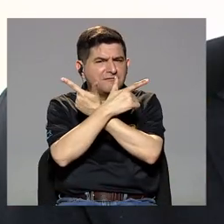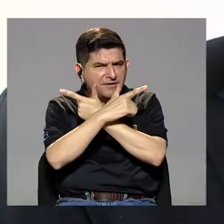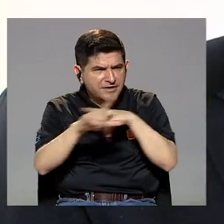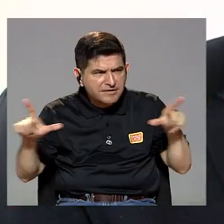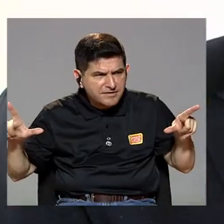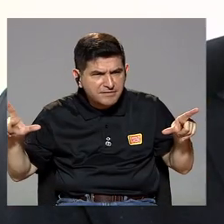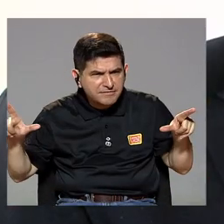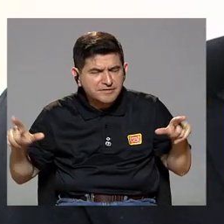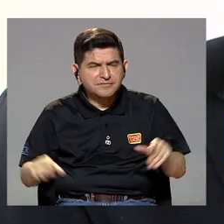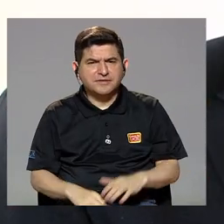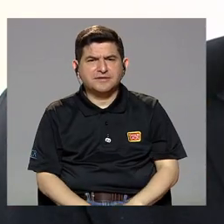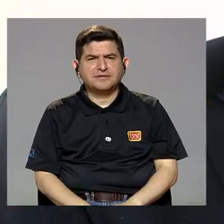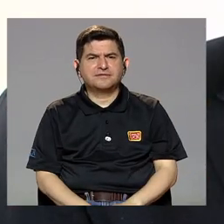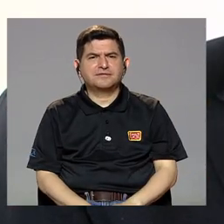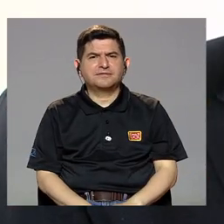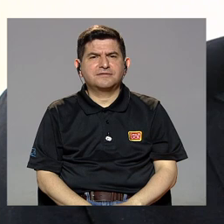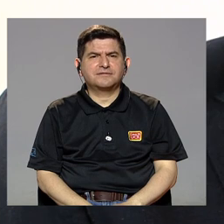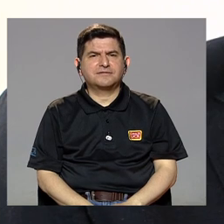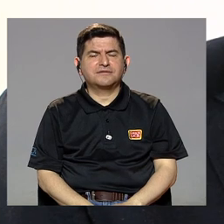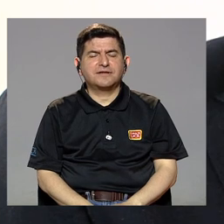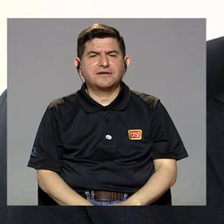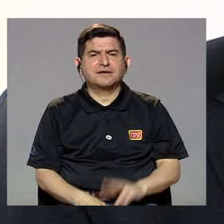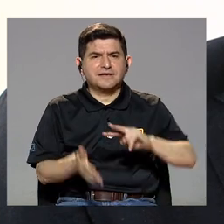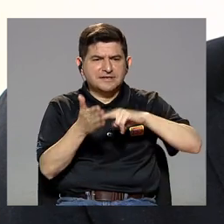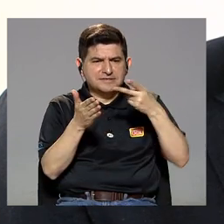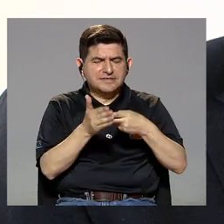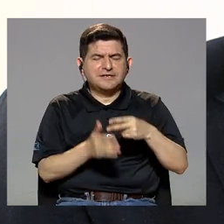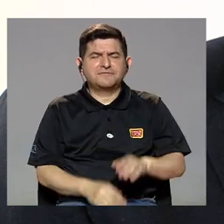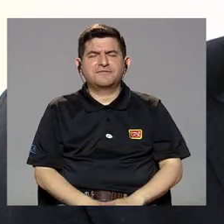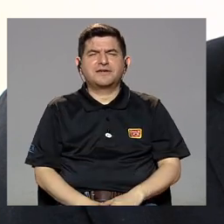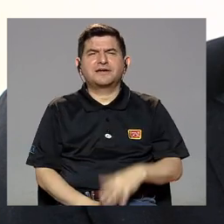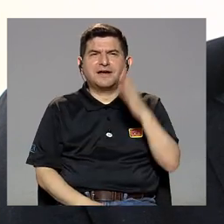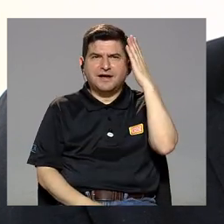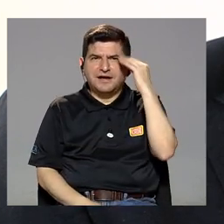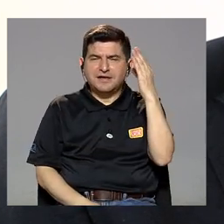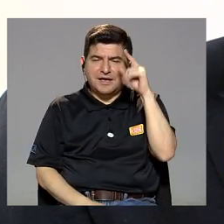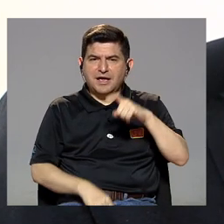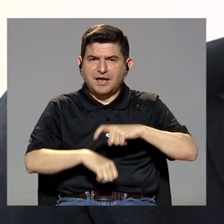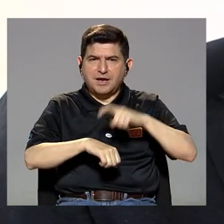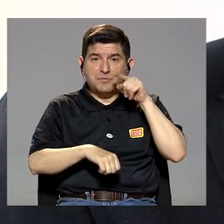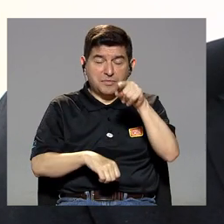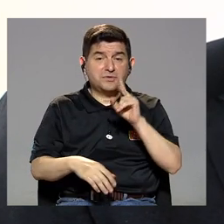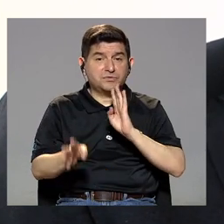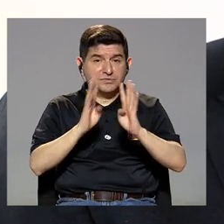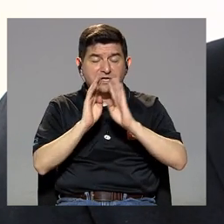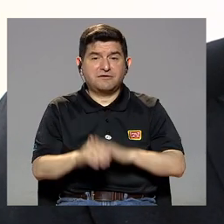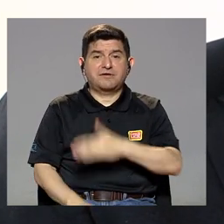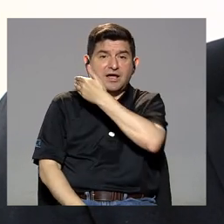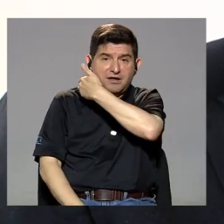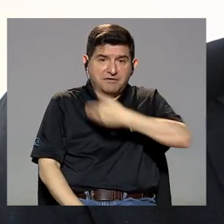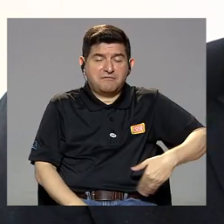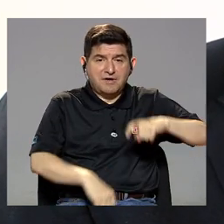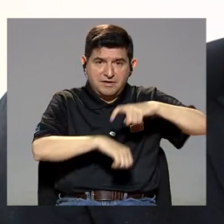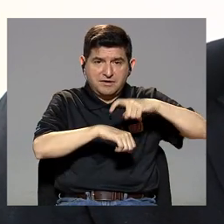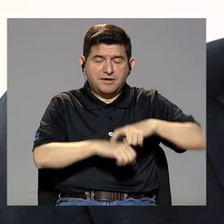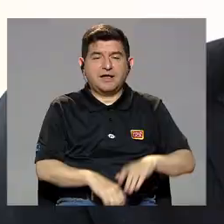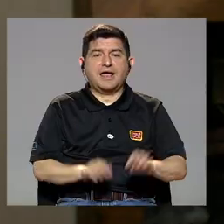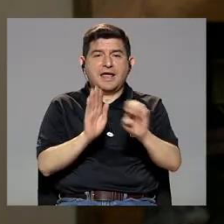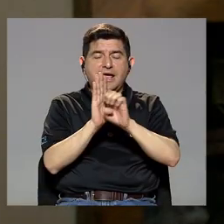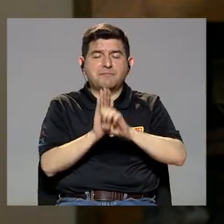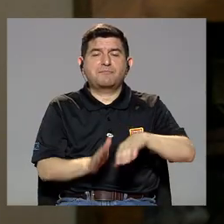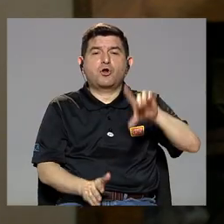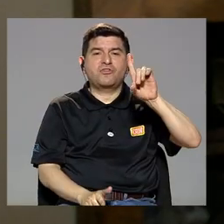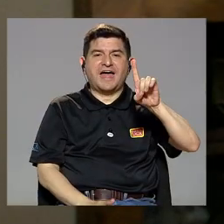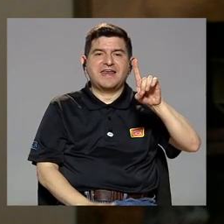qué le achacan a anécdota sobre todo en momentos en los que usted se refería al presidente de la época por ejemplo daniel olvera